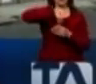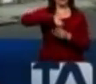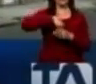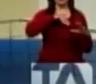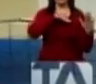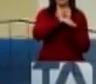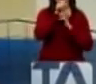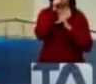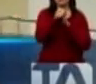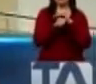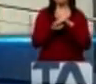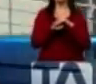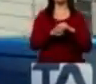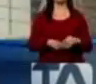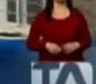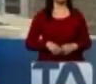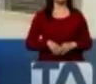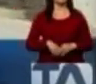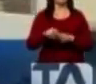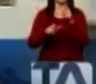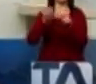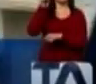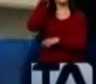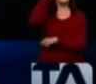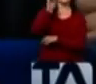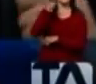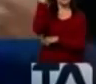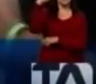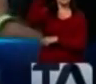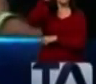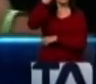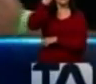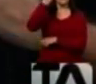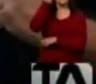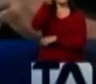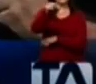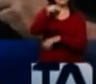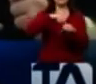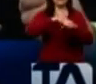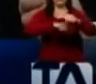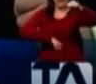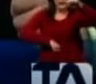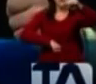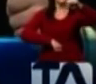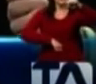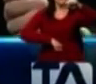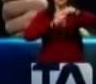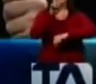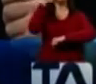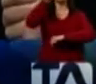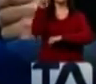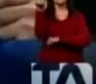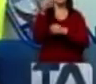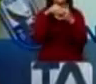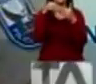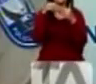sus bóvedas. Dos de los 17 millones incautados a alias Gerald han sido encontrados en esta casa, en la que todavía se sigue buscando más caletas